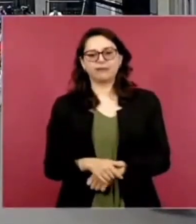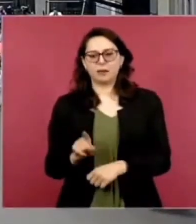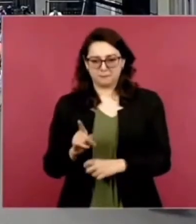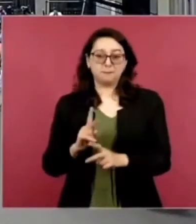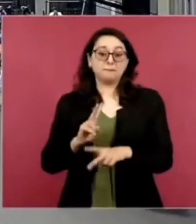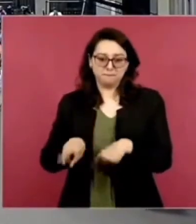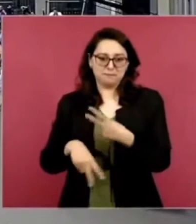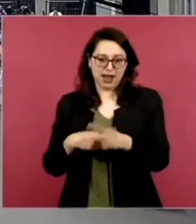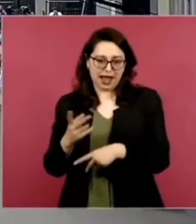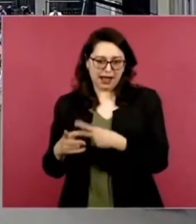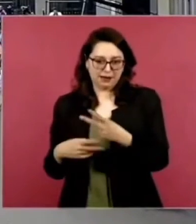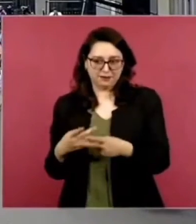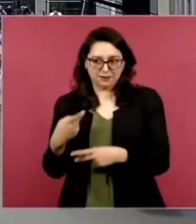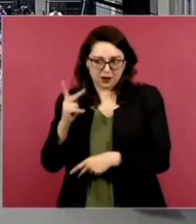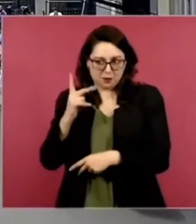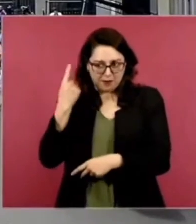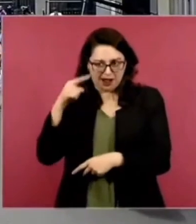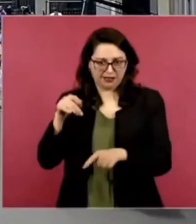porque